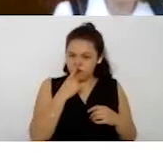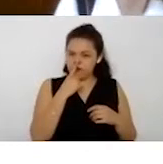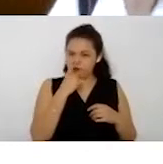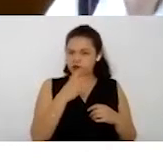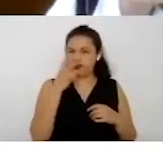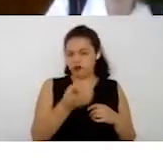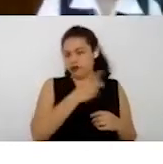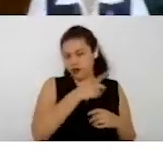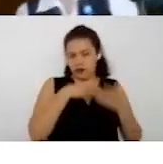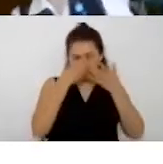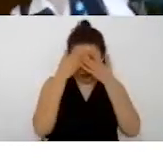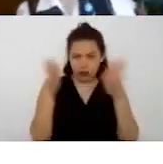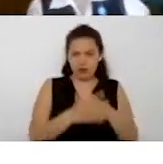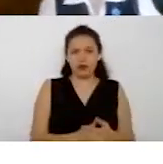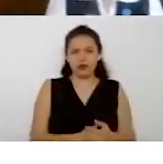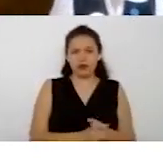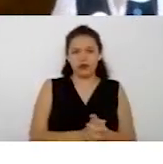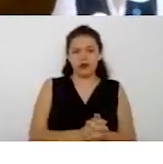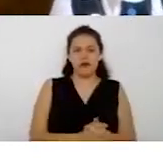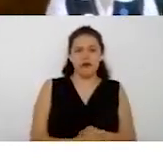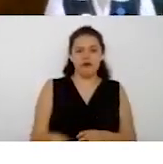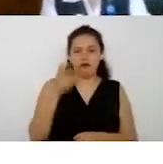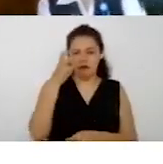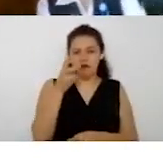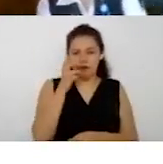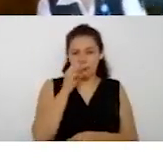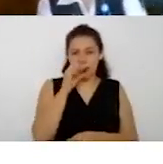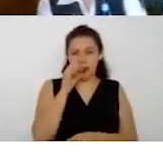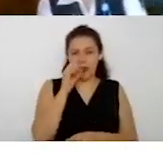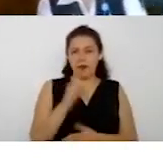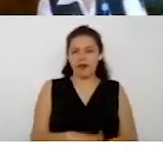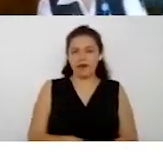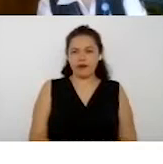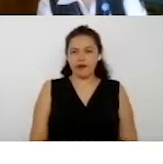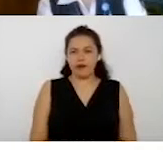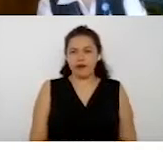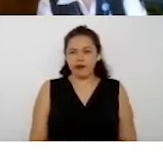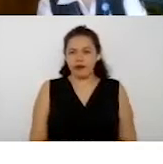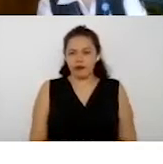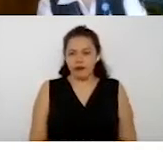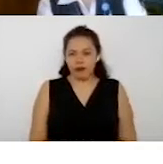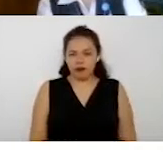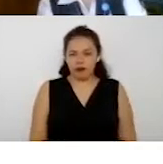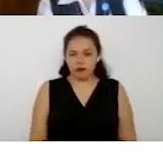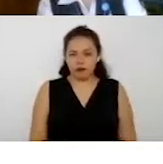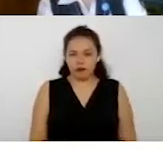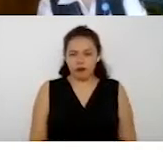esté consciente, ¿no? Exactamente. ¿Qué pasa si